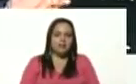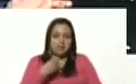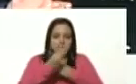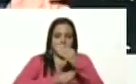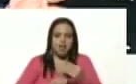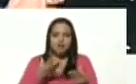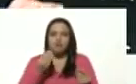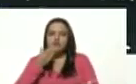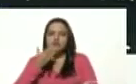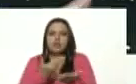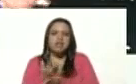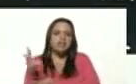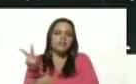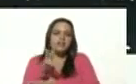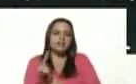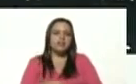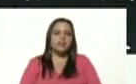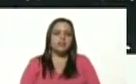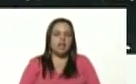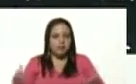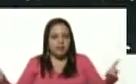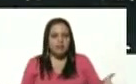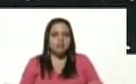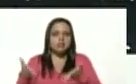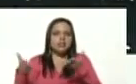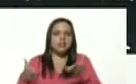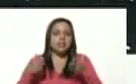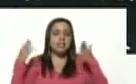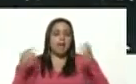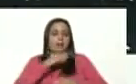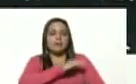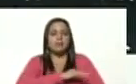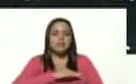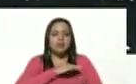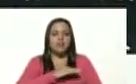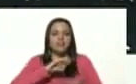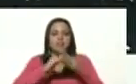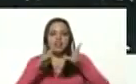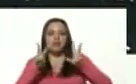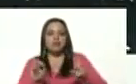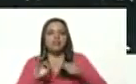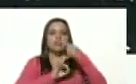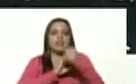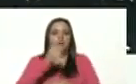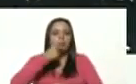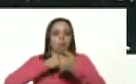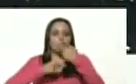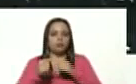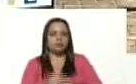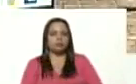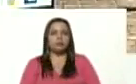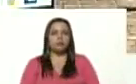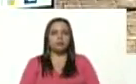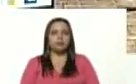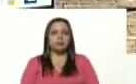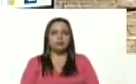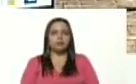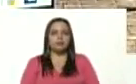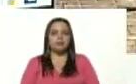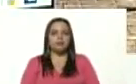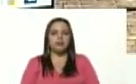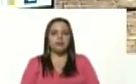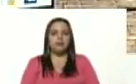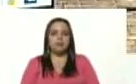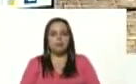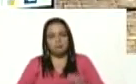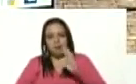productivas. Muchas gracias, Venezuela. Hemos relanzado la gran misión Barrio Nuevo, Barrio Tricolor, al